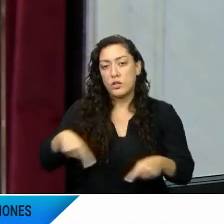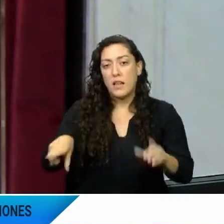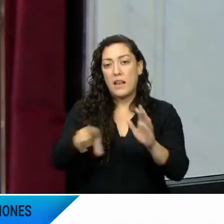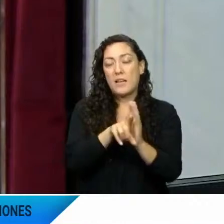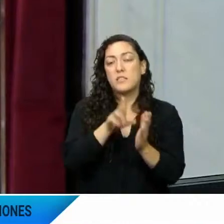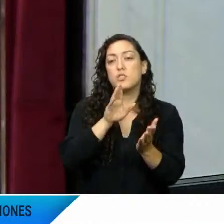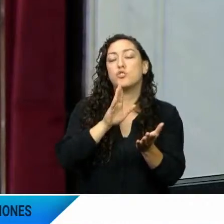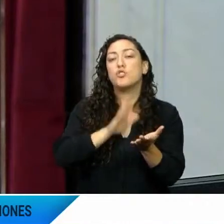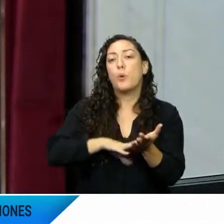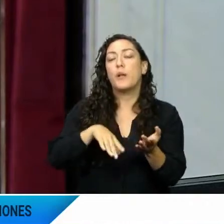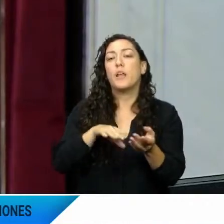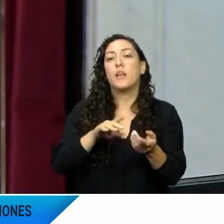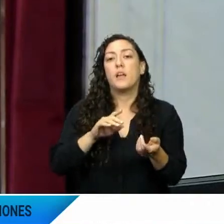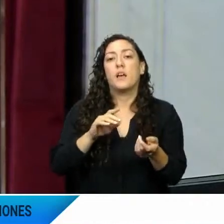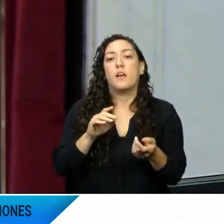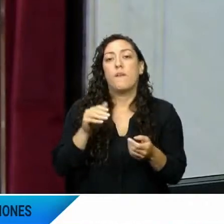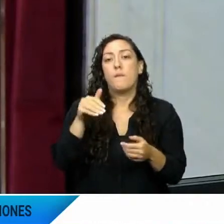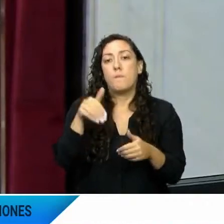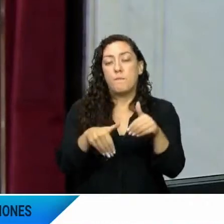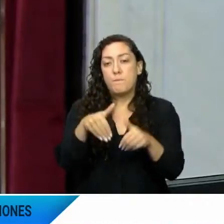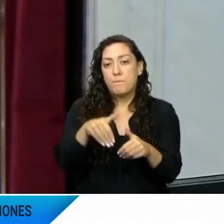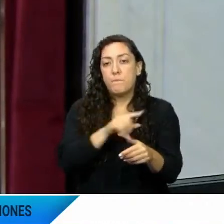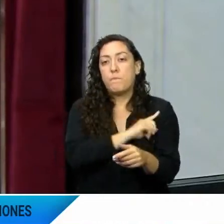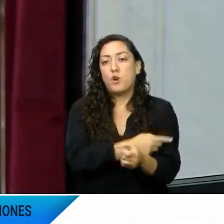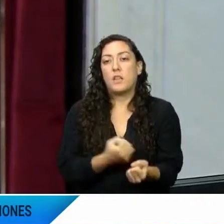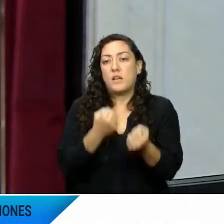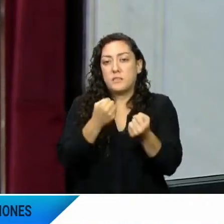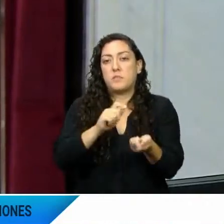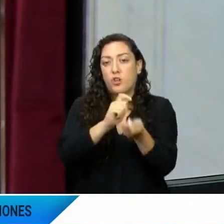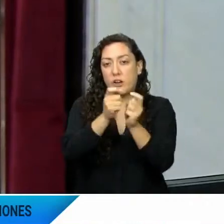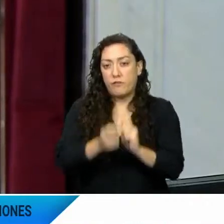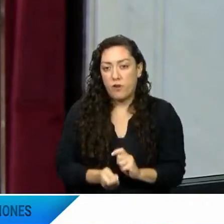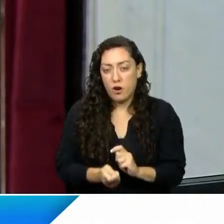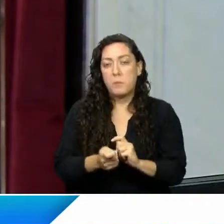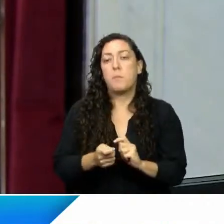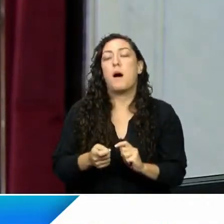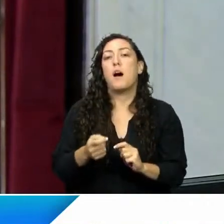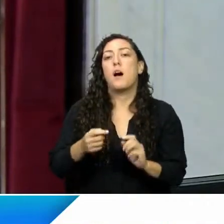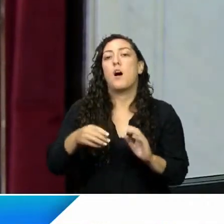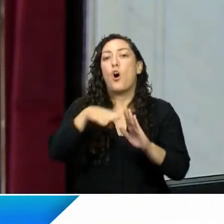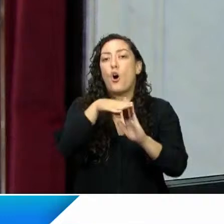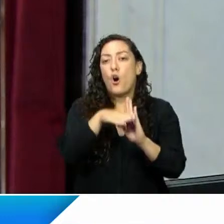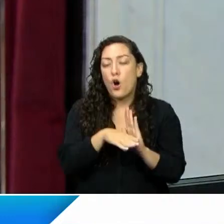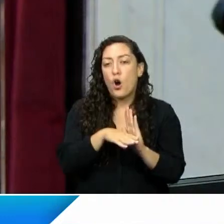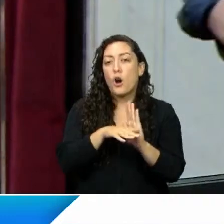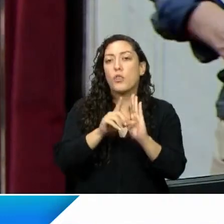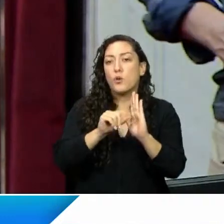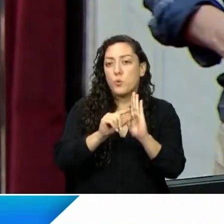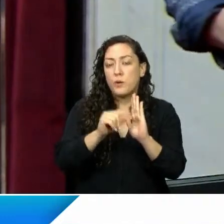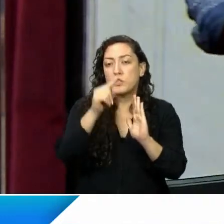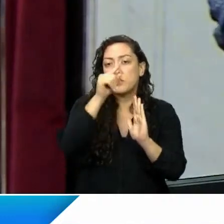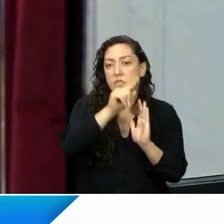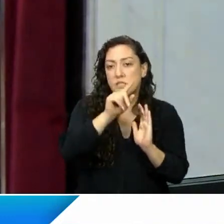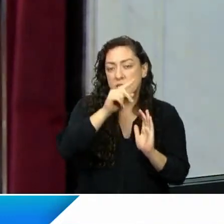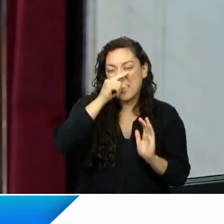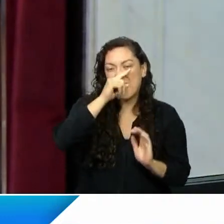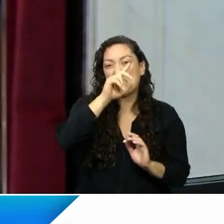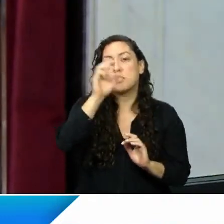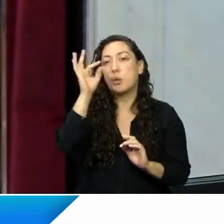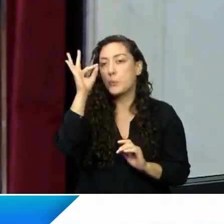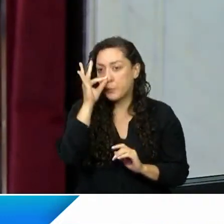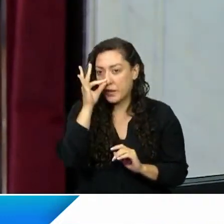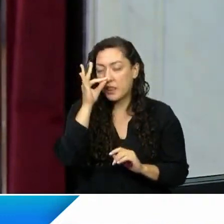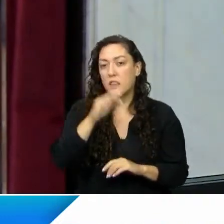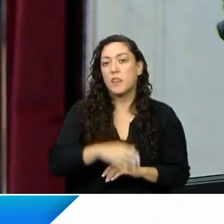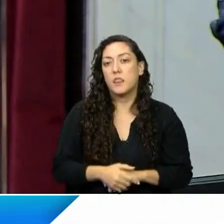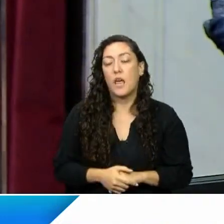sobre reforma para el fortalecimiento electoral, contenido en la orden del día 720. De acuerdo